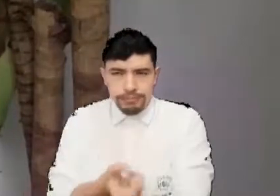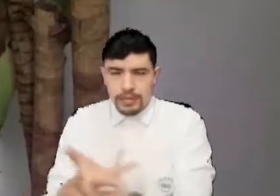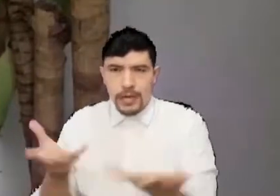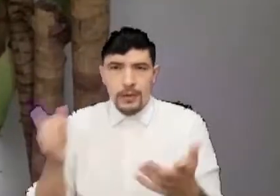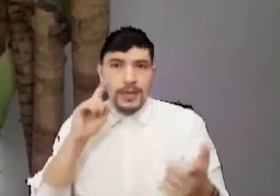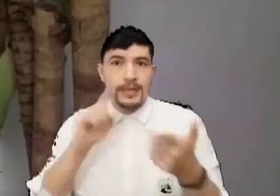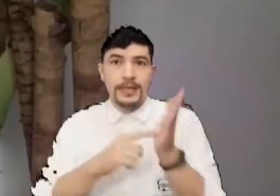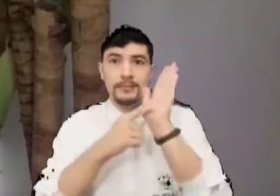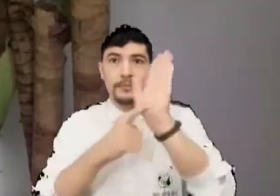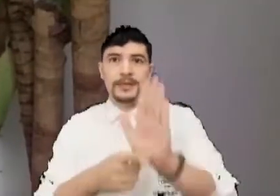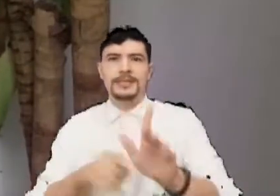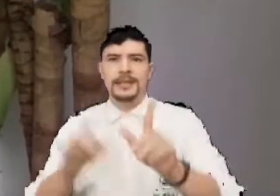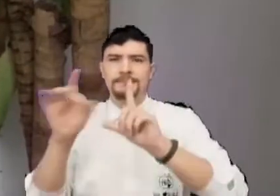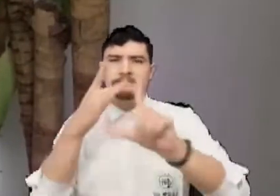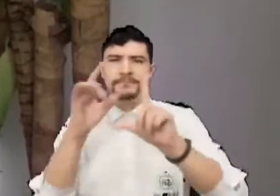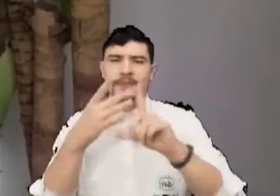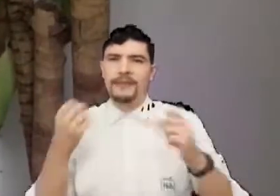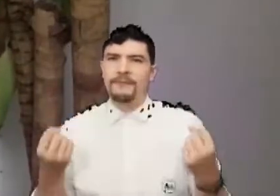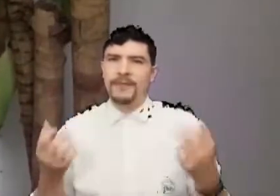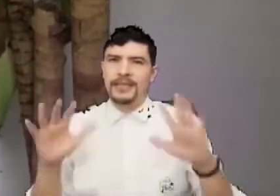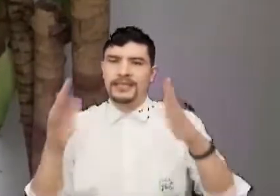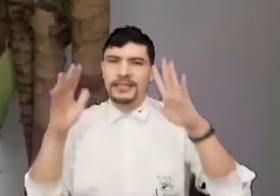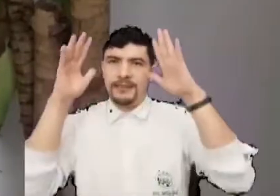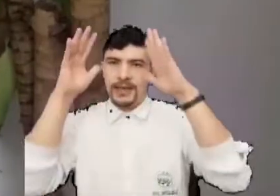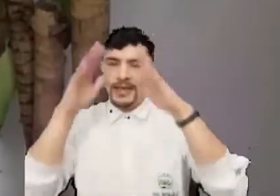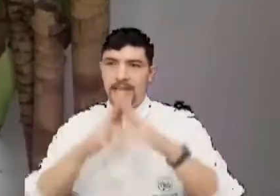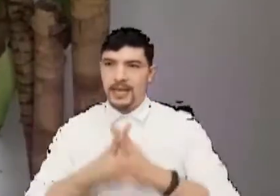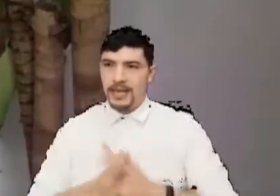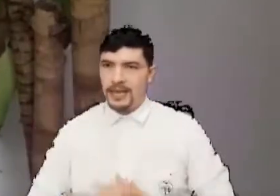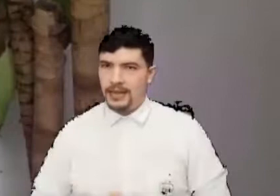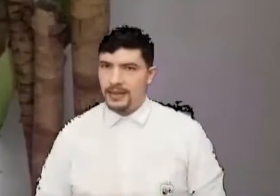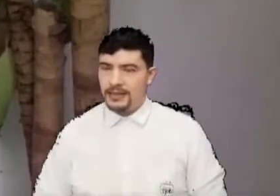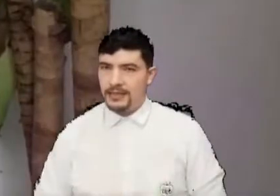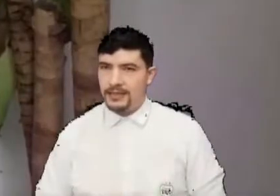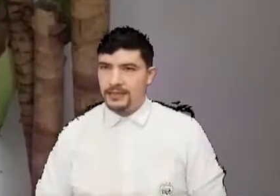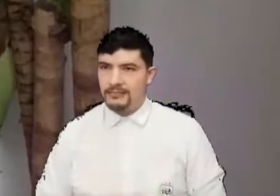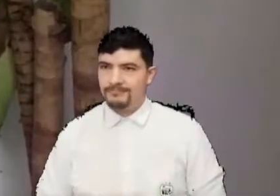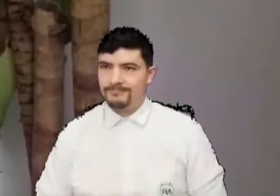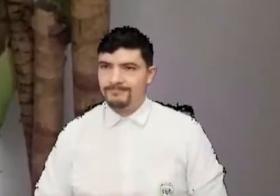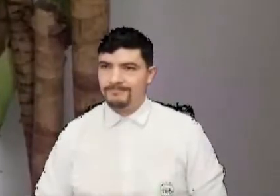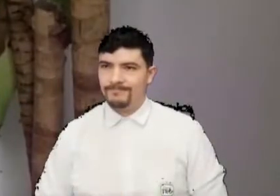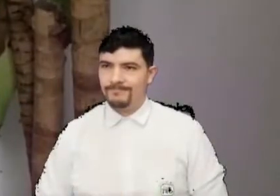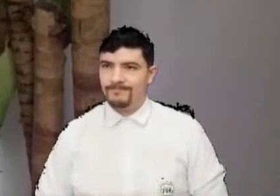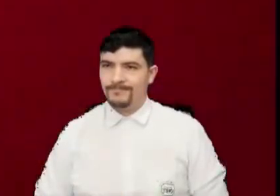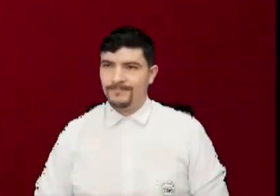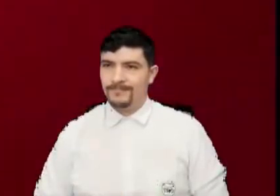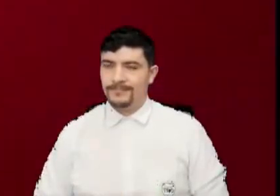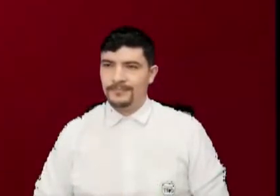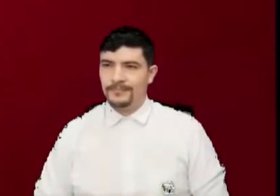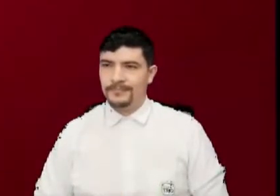Catatumbo Cultural Online. A continuación les contamos más detalles sobre esta iniciativa.